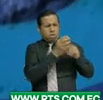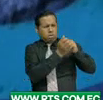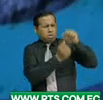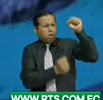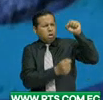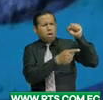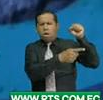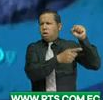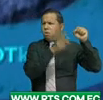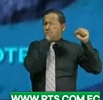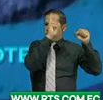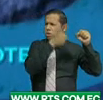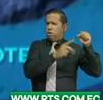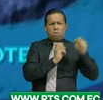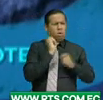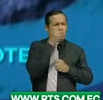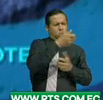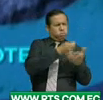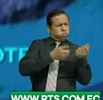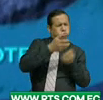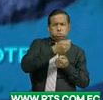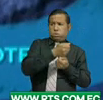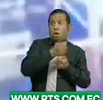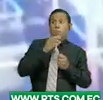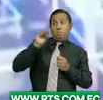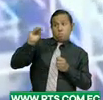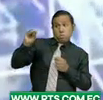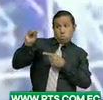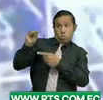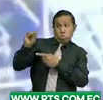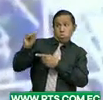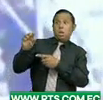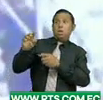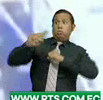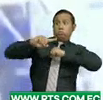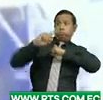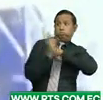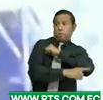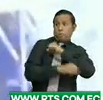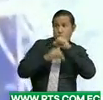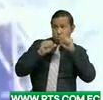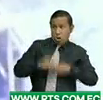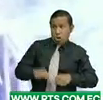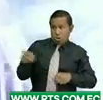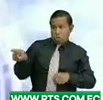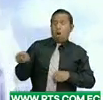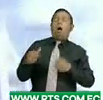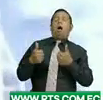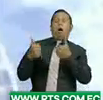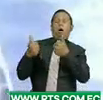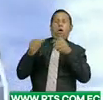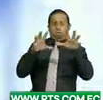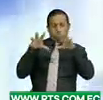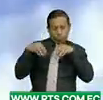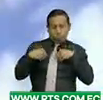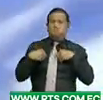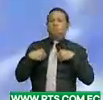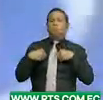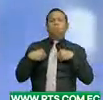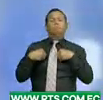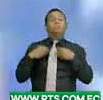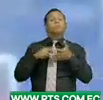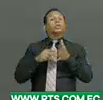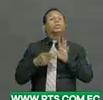parte de la flota pesquera china, se informe a su gobierno para castigar severamente con una política de tolerancia cero a todas